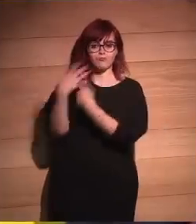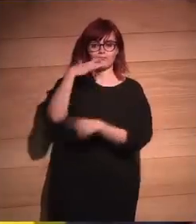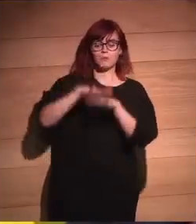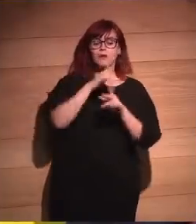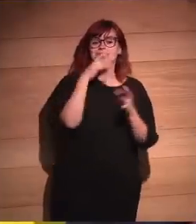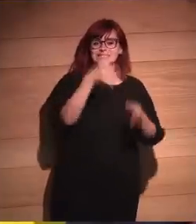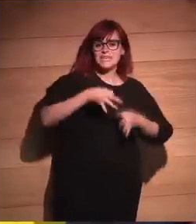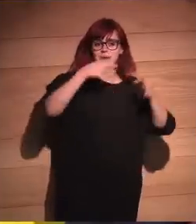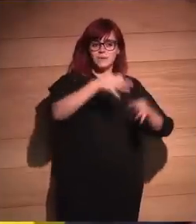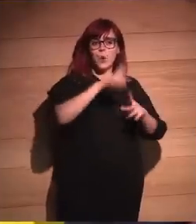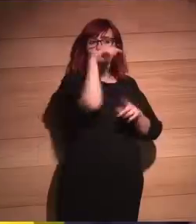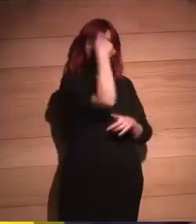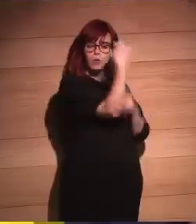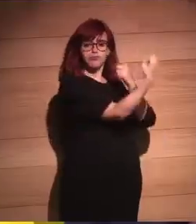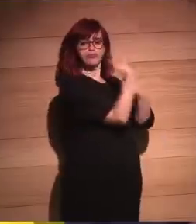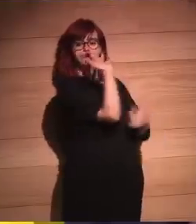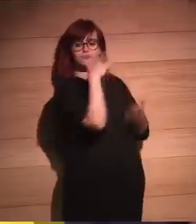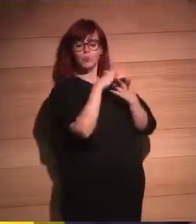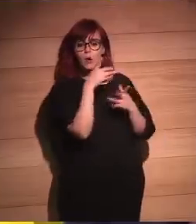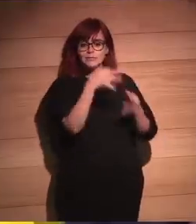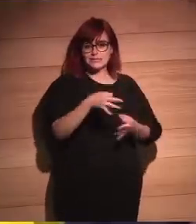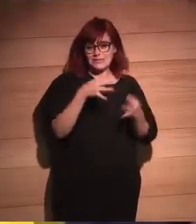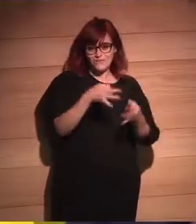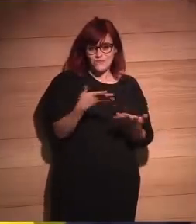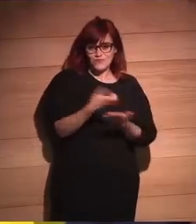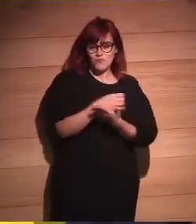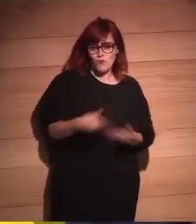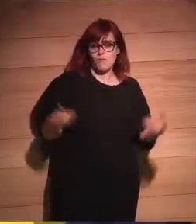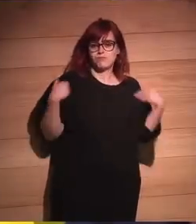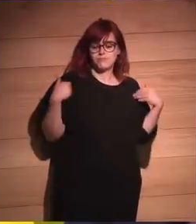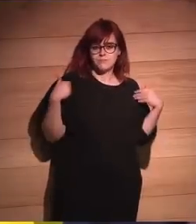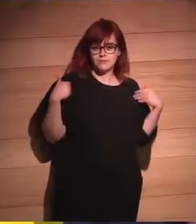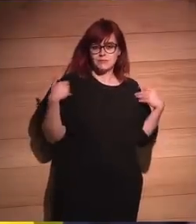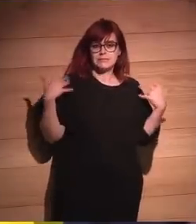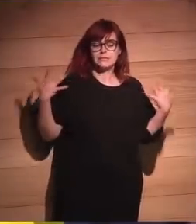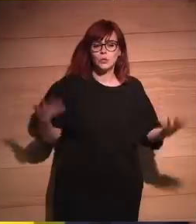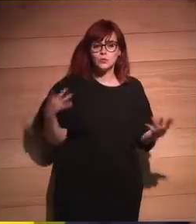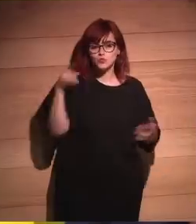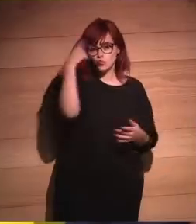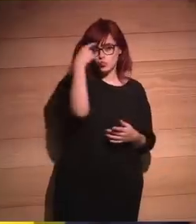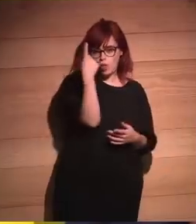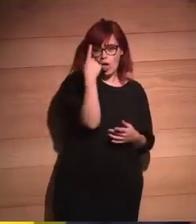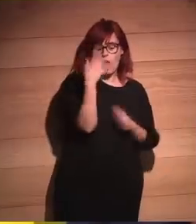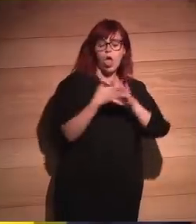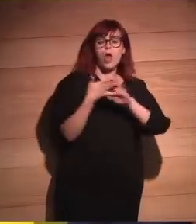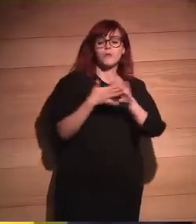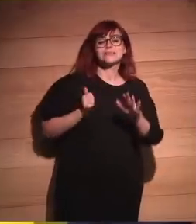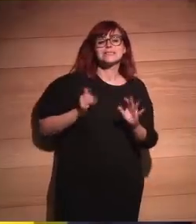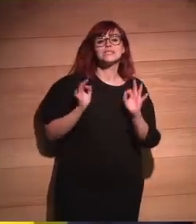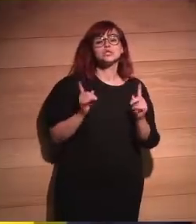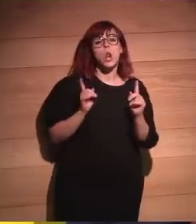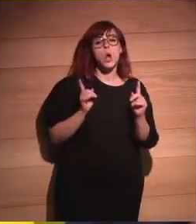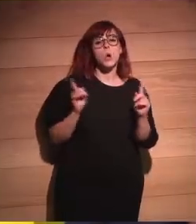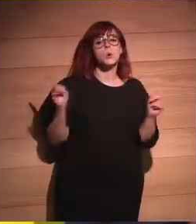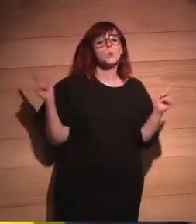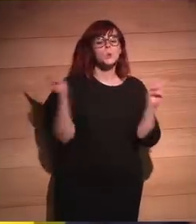siempre, pero nos viene a través de esos canales, ¿no? Y a propósito de cultura me gustaría simplemente